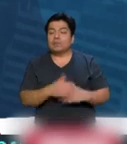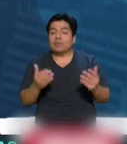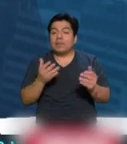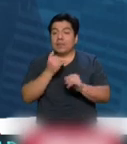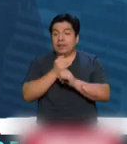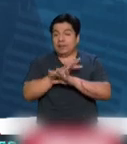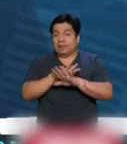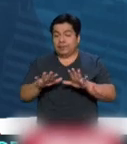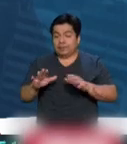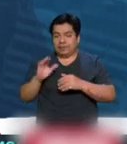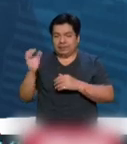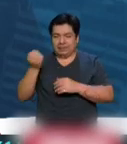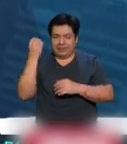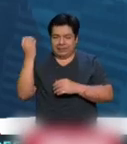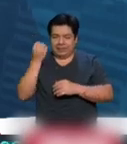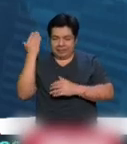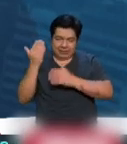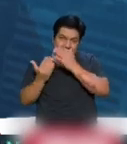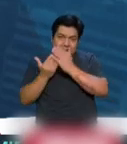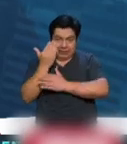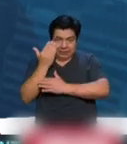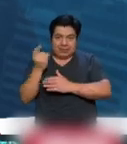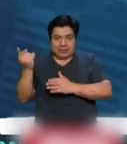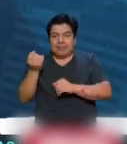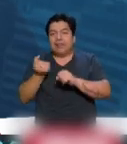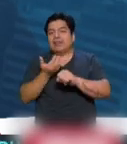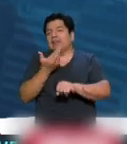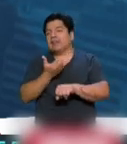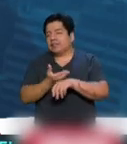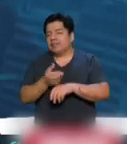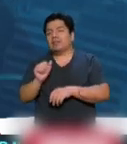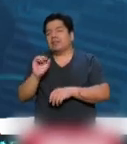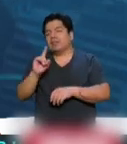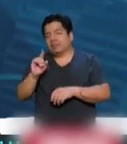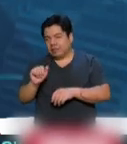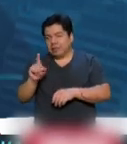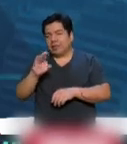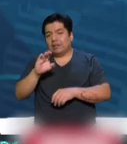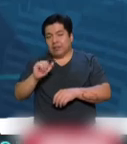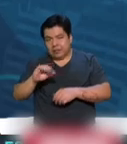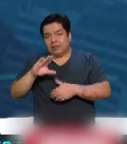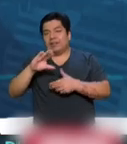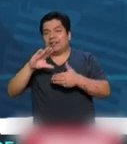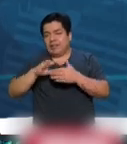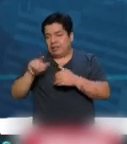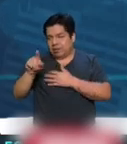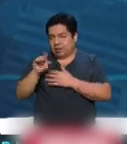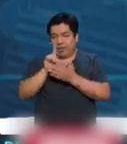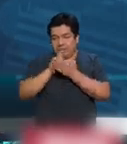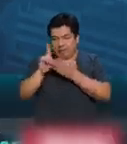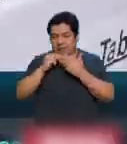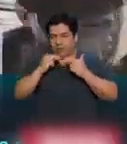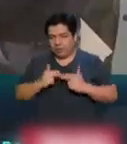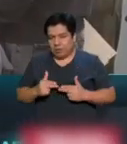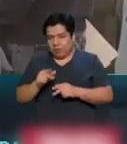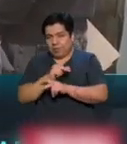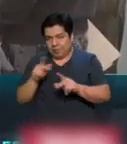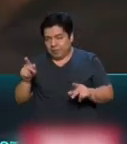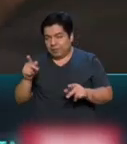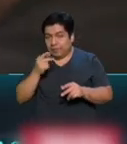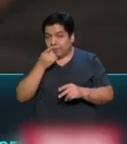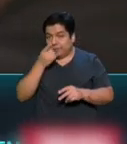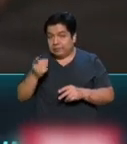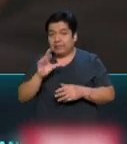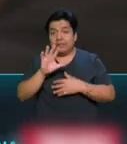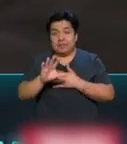En información de la Conferencia Mañanera del Pueblo, el subsecretario de Derechos Humanos, Población y Migración, Arturo Medina Padilla,